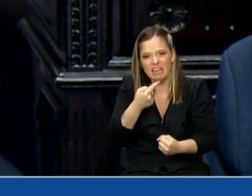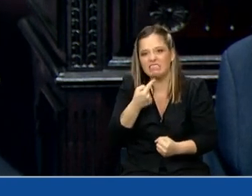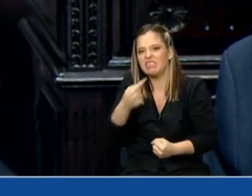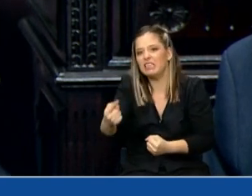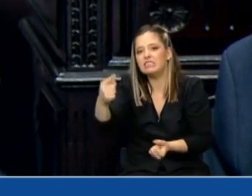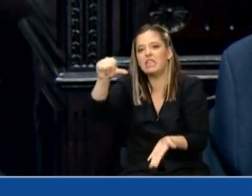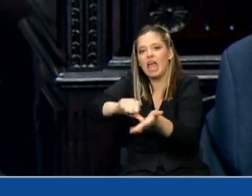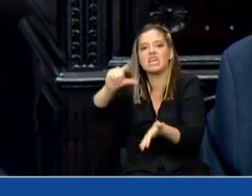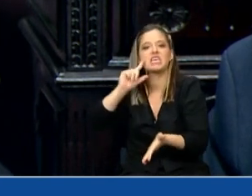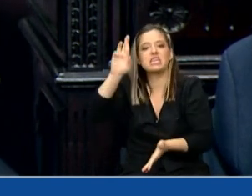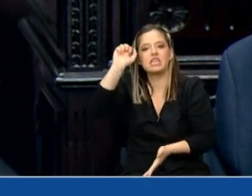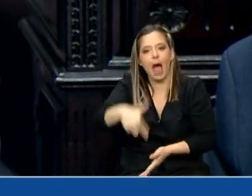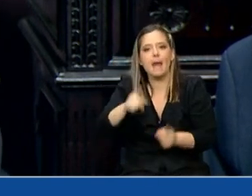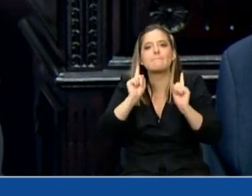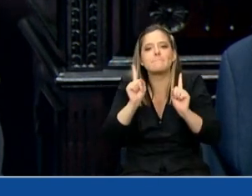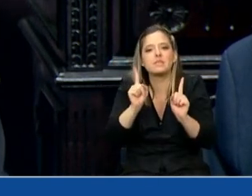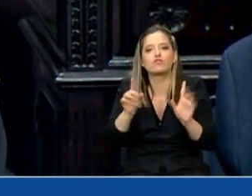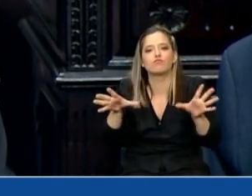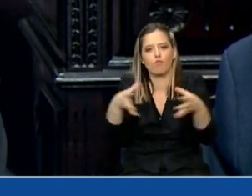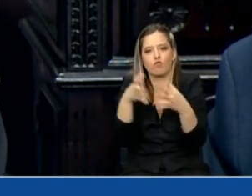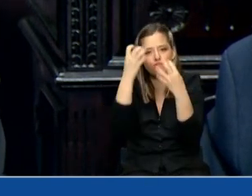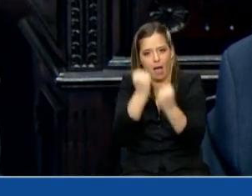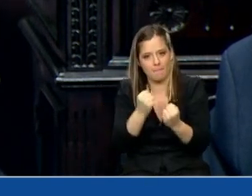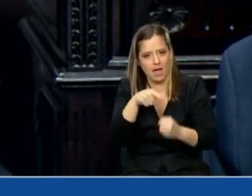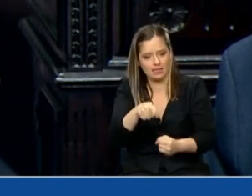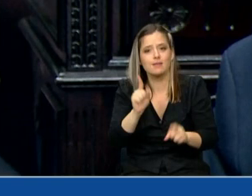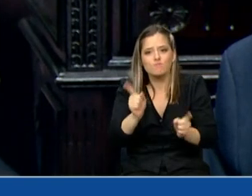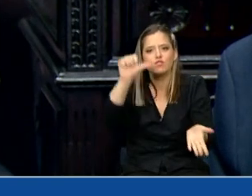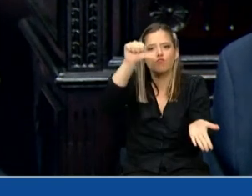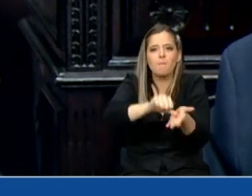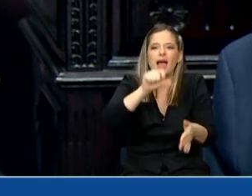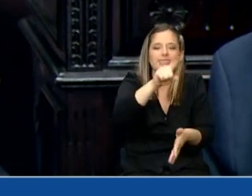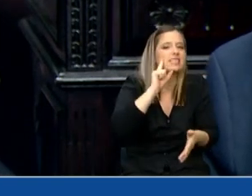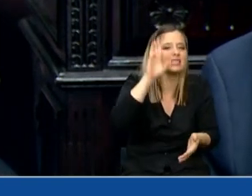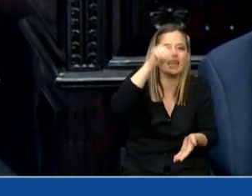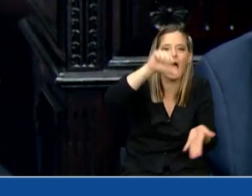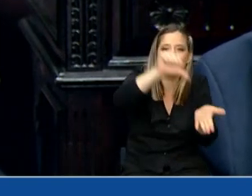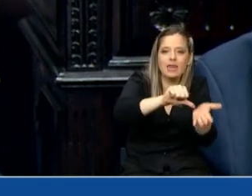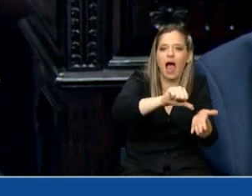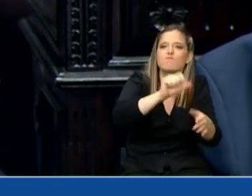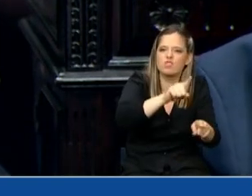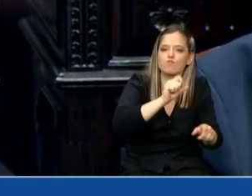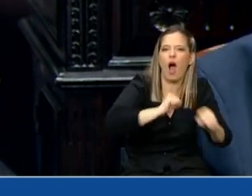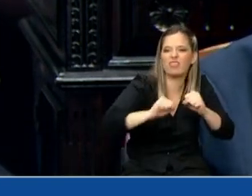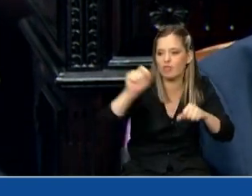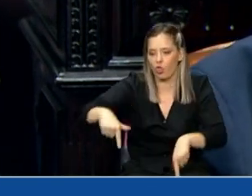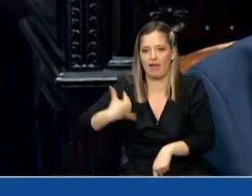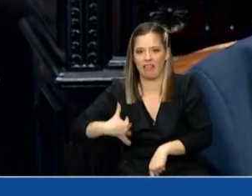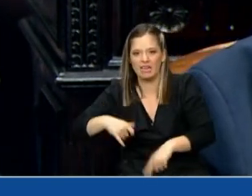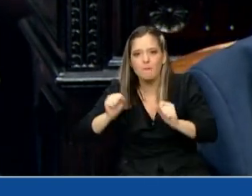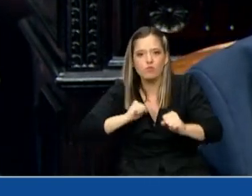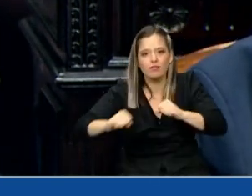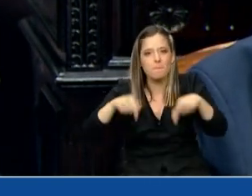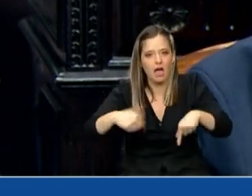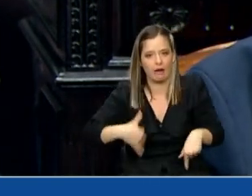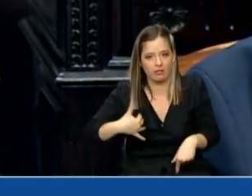Irán, el mismo país responsable de los atentados en la Argentina. Hamás, que